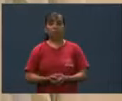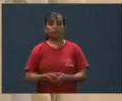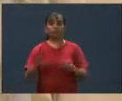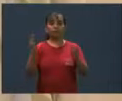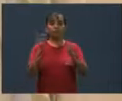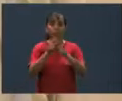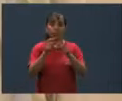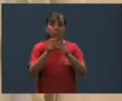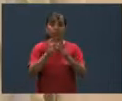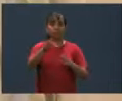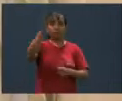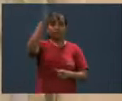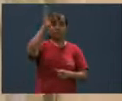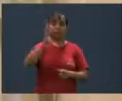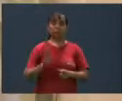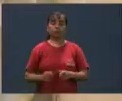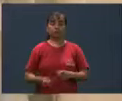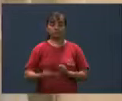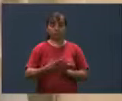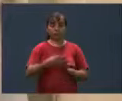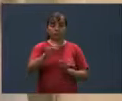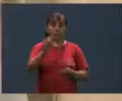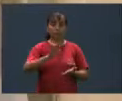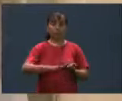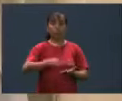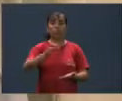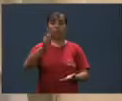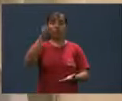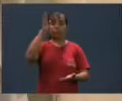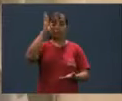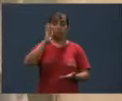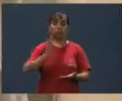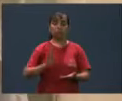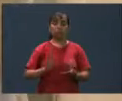Palabra del Señor.